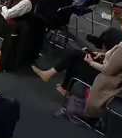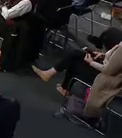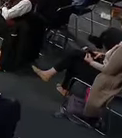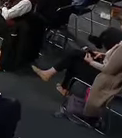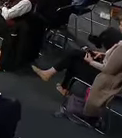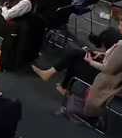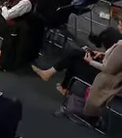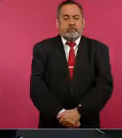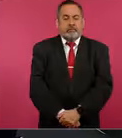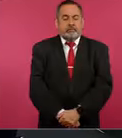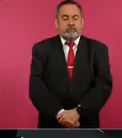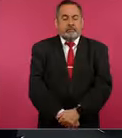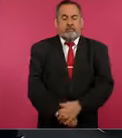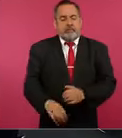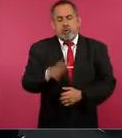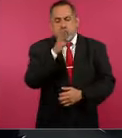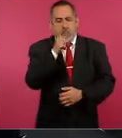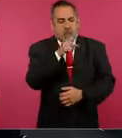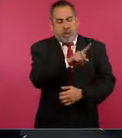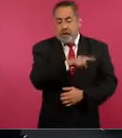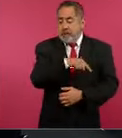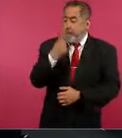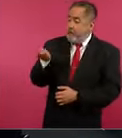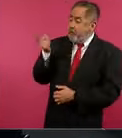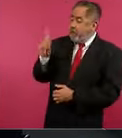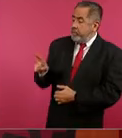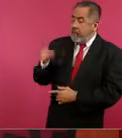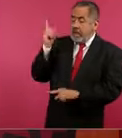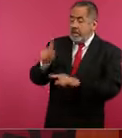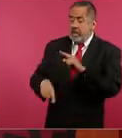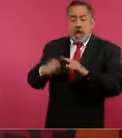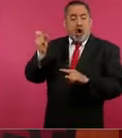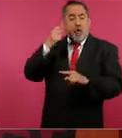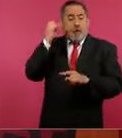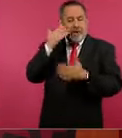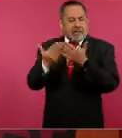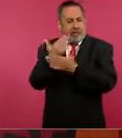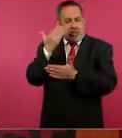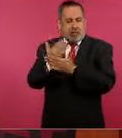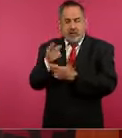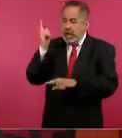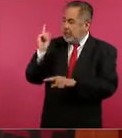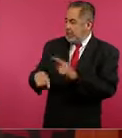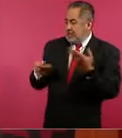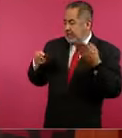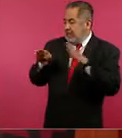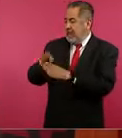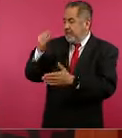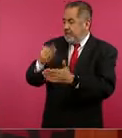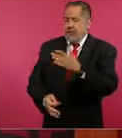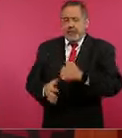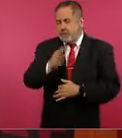facultad para hacerlo. Sería violar